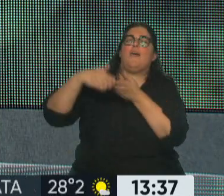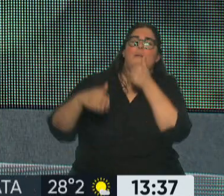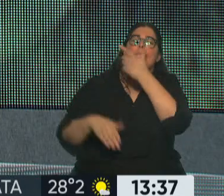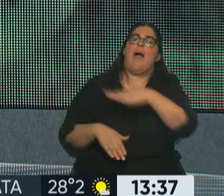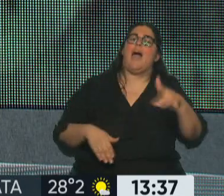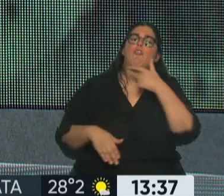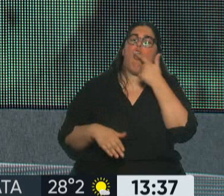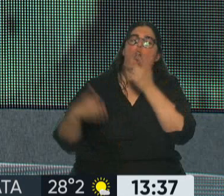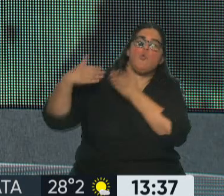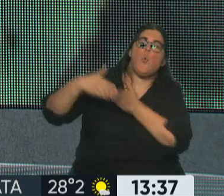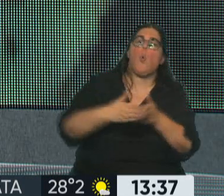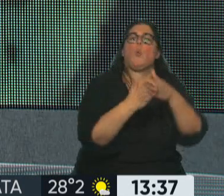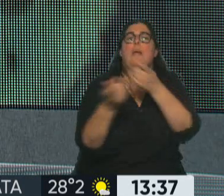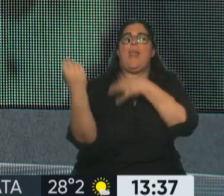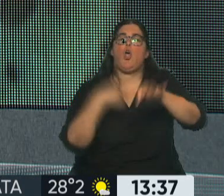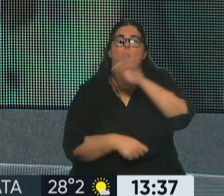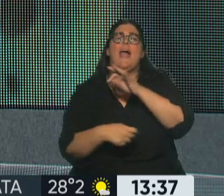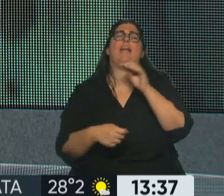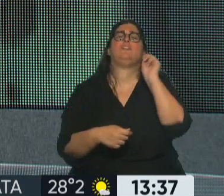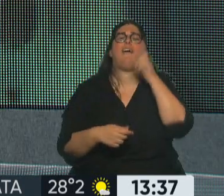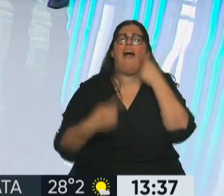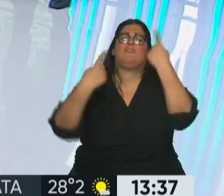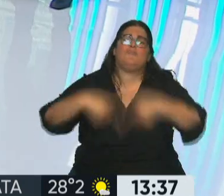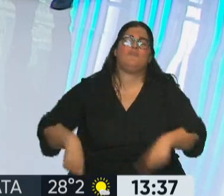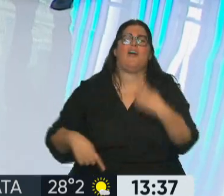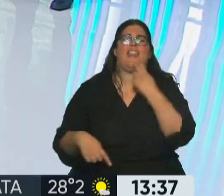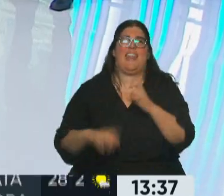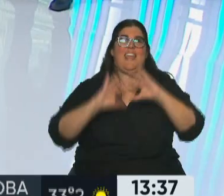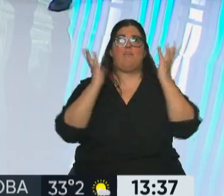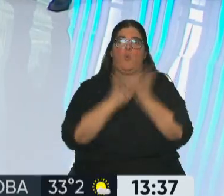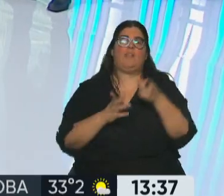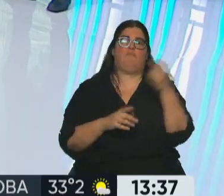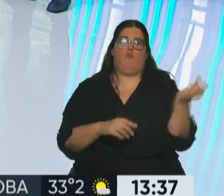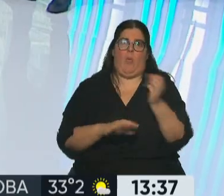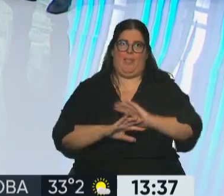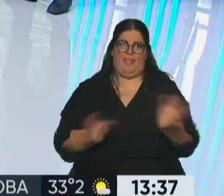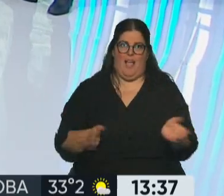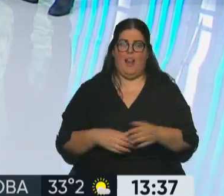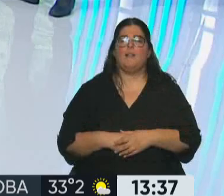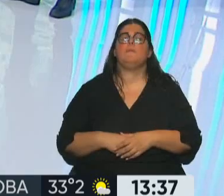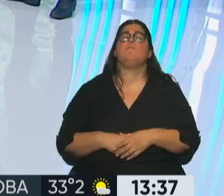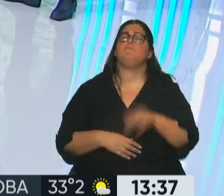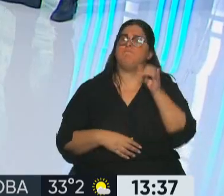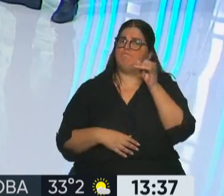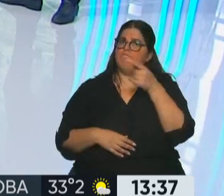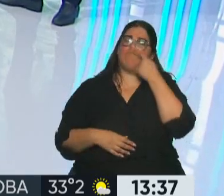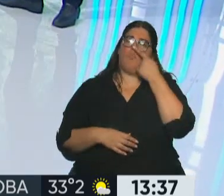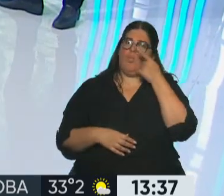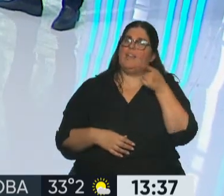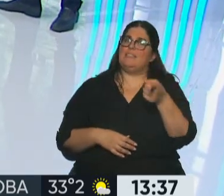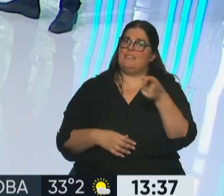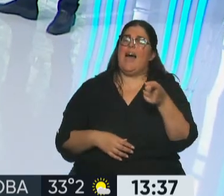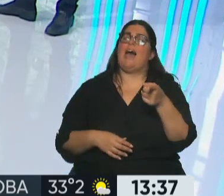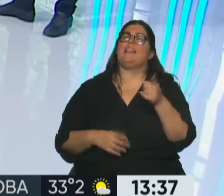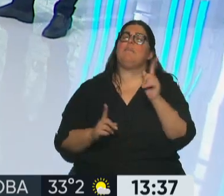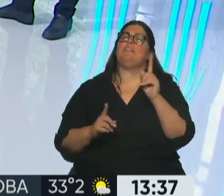rojo para el comercio pero también para la provisión de energía a nivel global no me parecía interesante el tema de esta